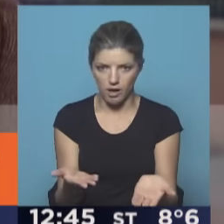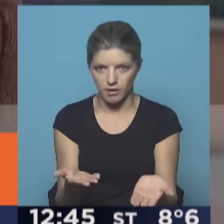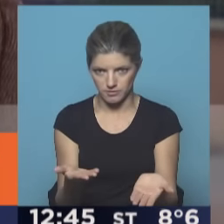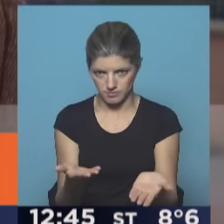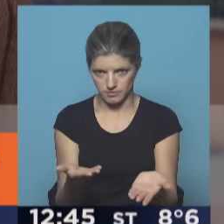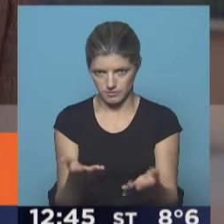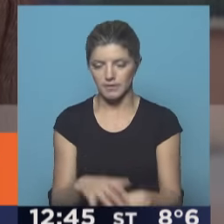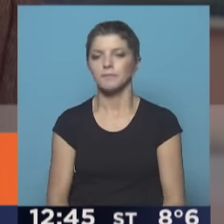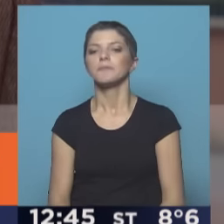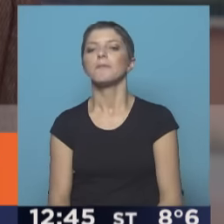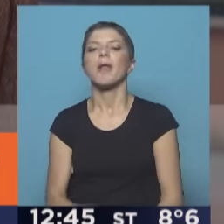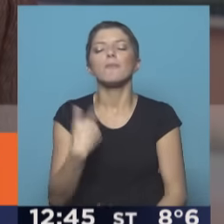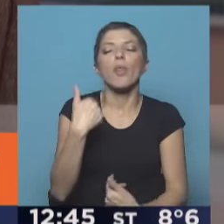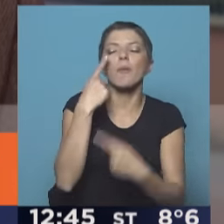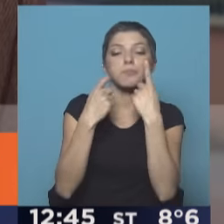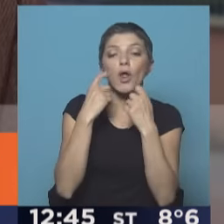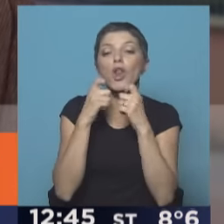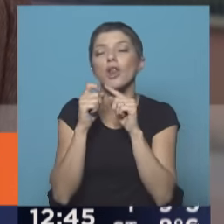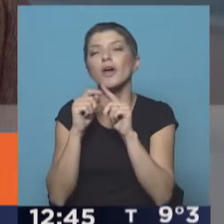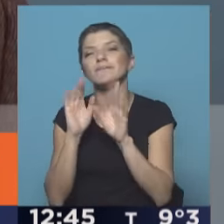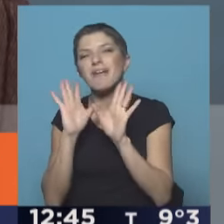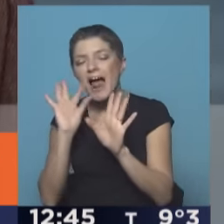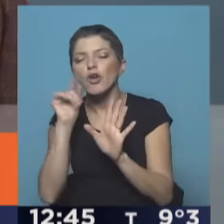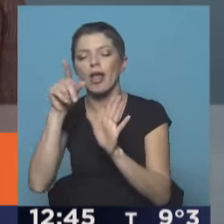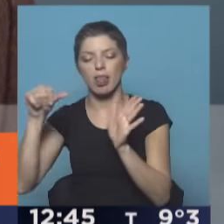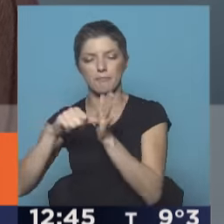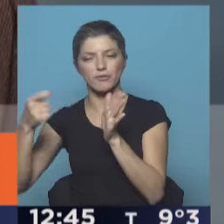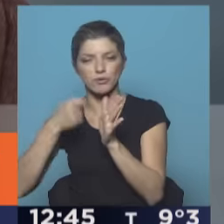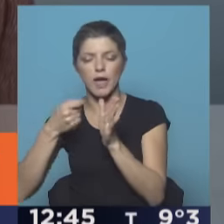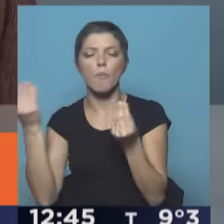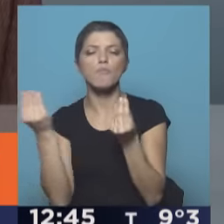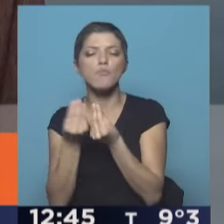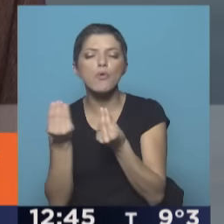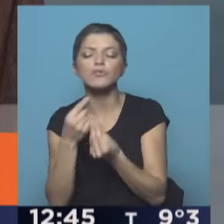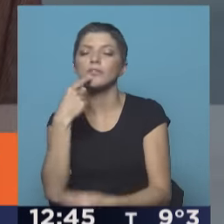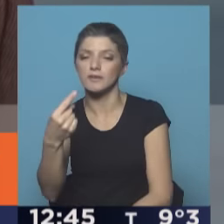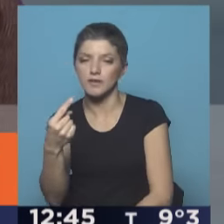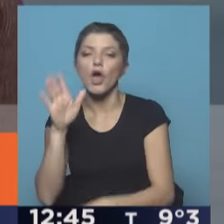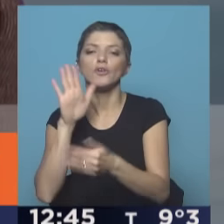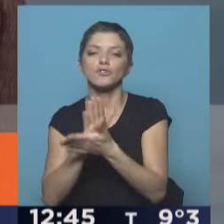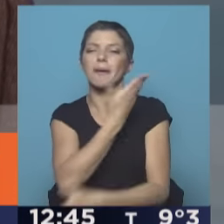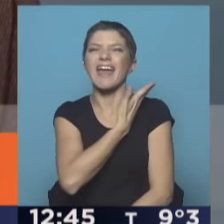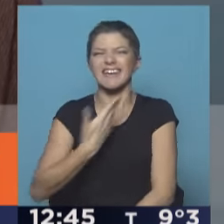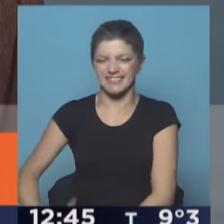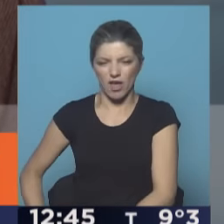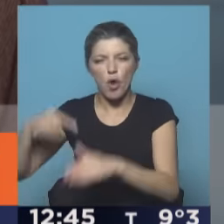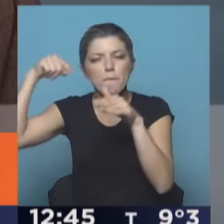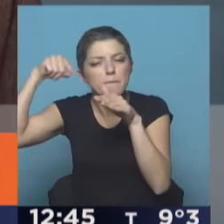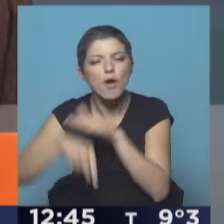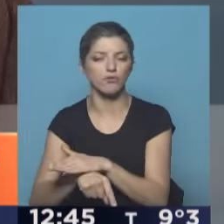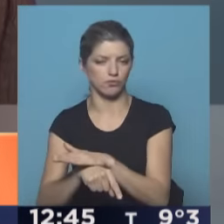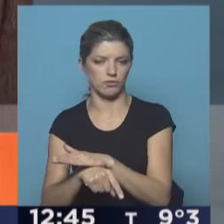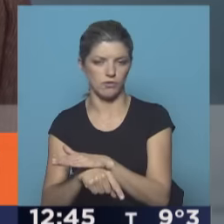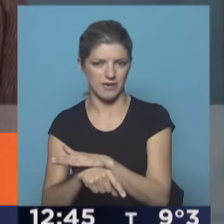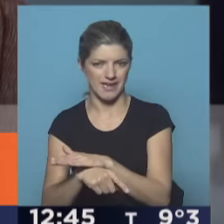purgas y dominar lo que en Turquía eh muchos la tesis de el estado profundo no que es realmente el